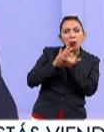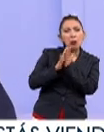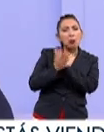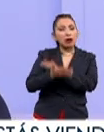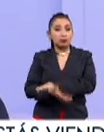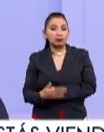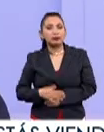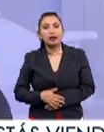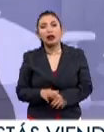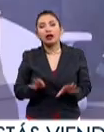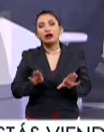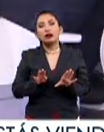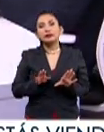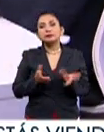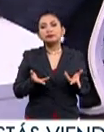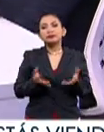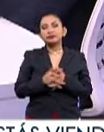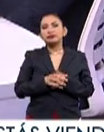práctica.